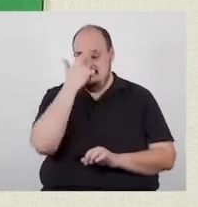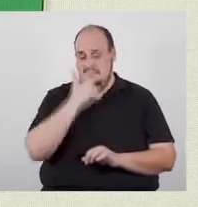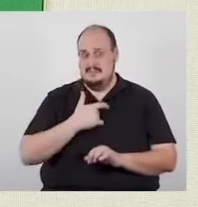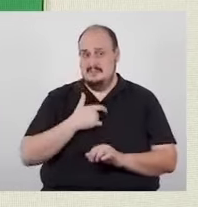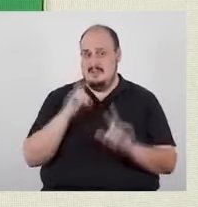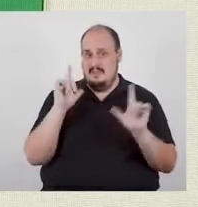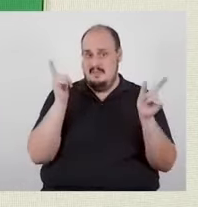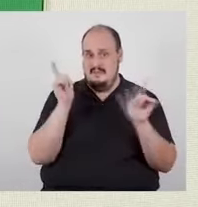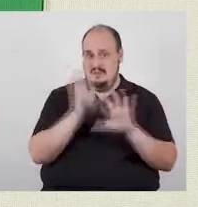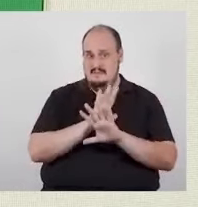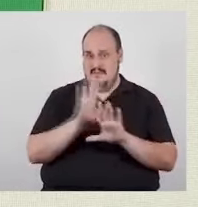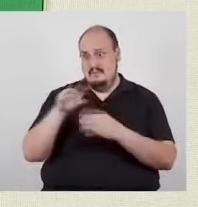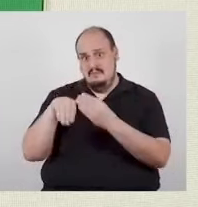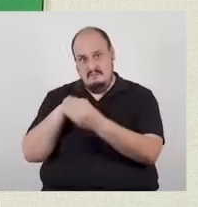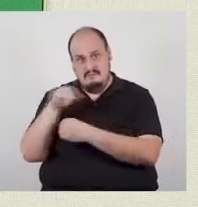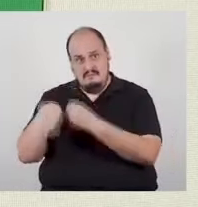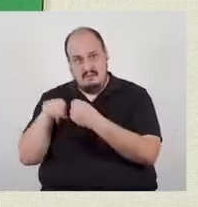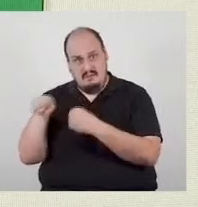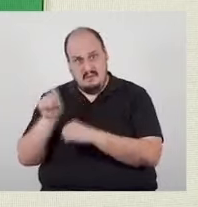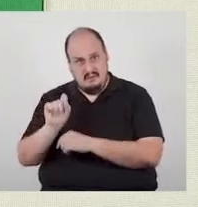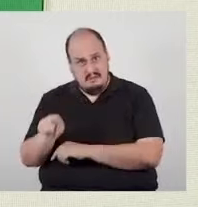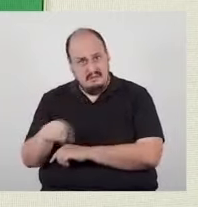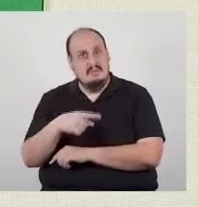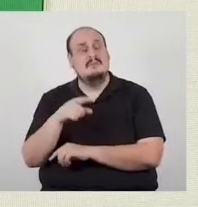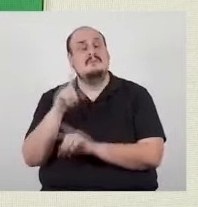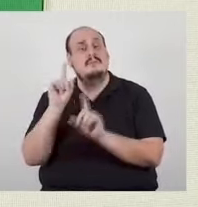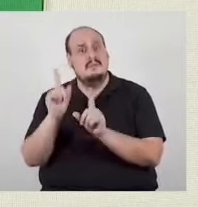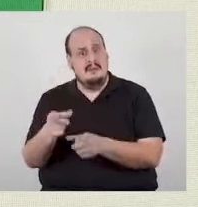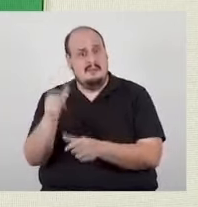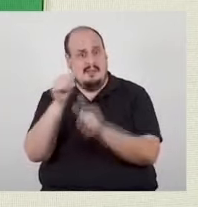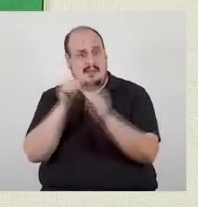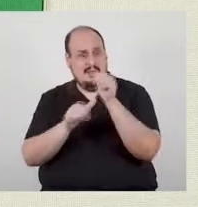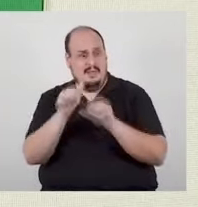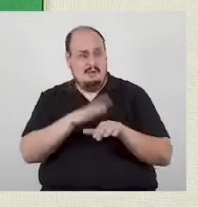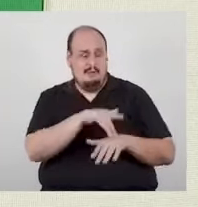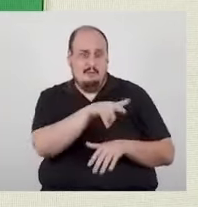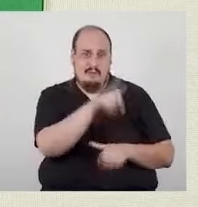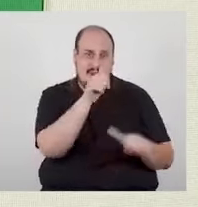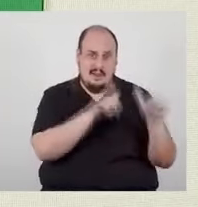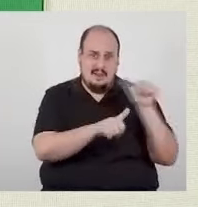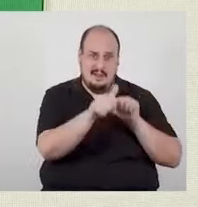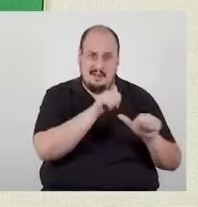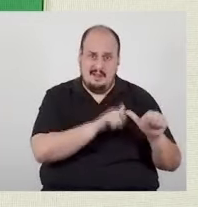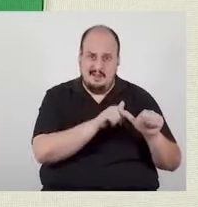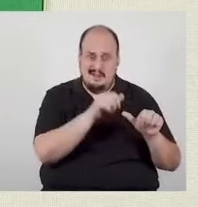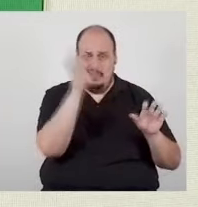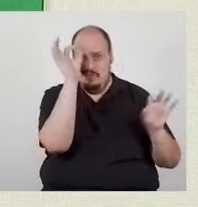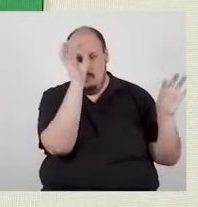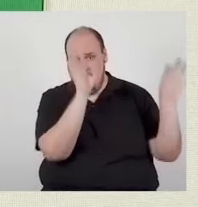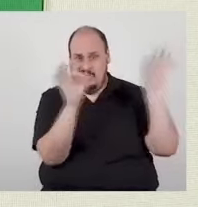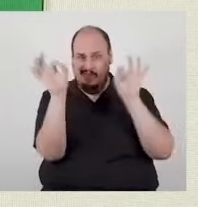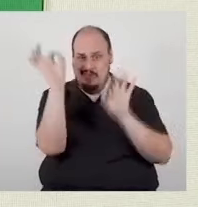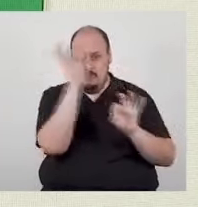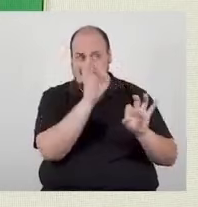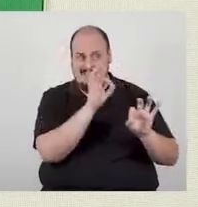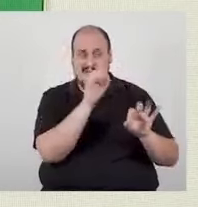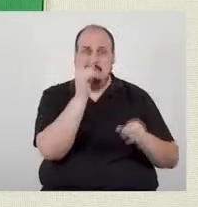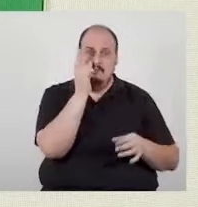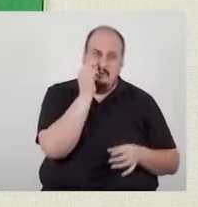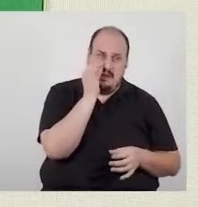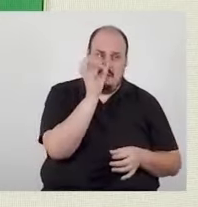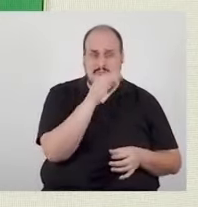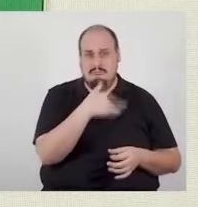familia del alcohólico también deja de divertirse con los pedos o la borrachera de papá,